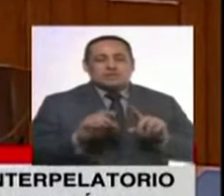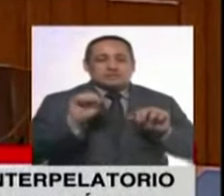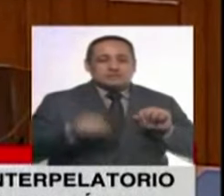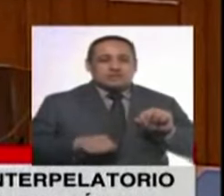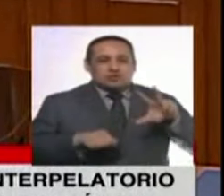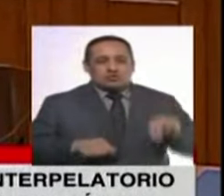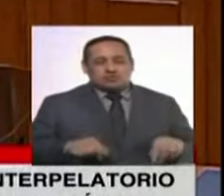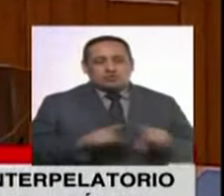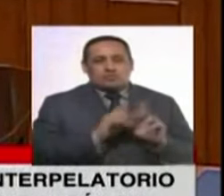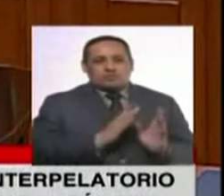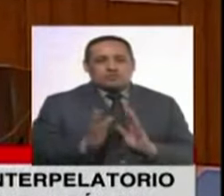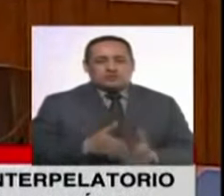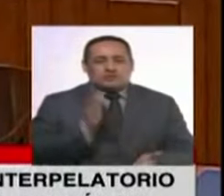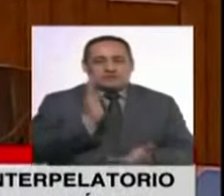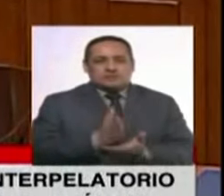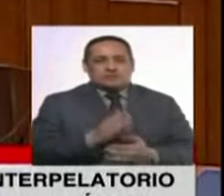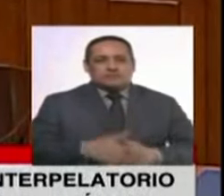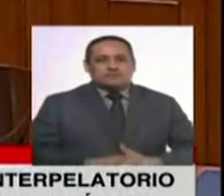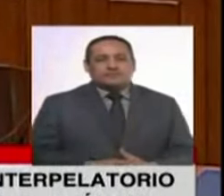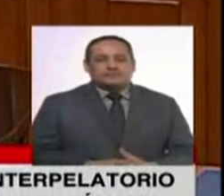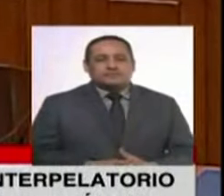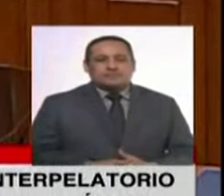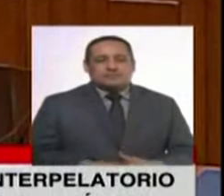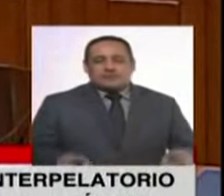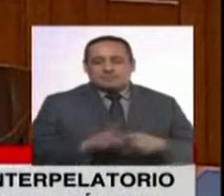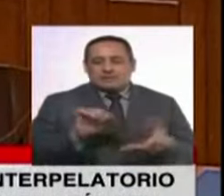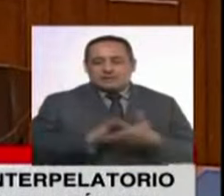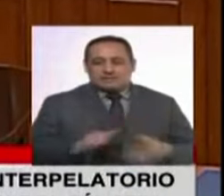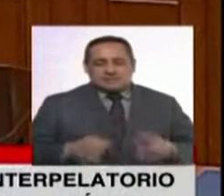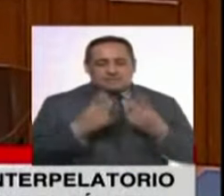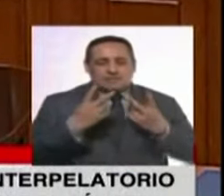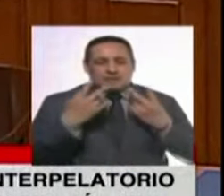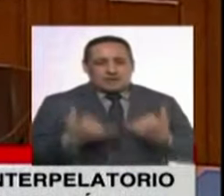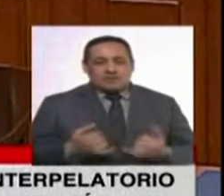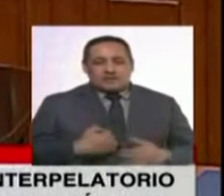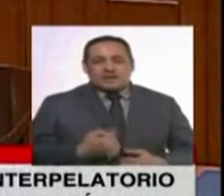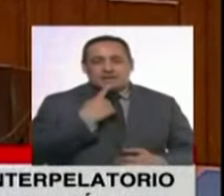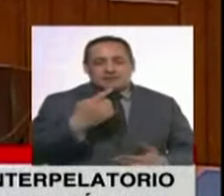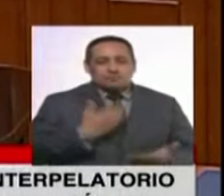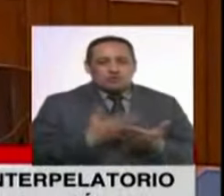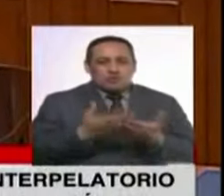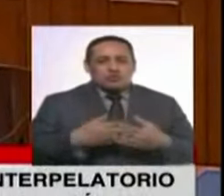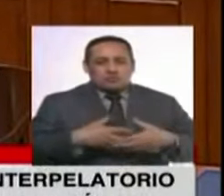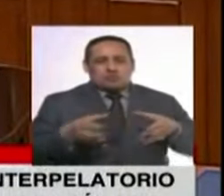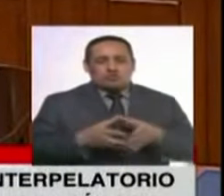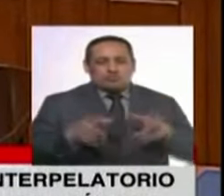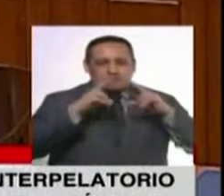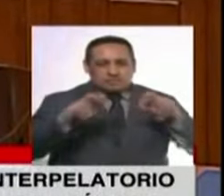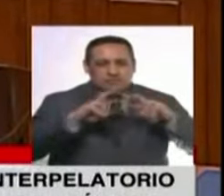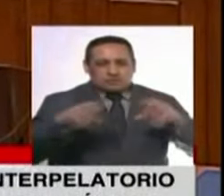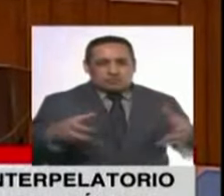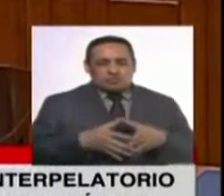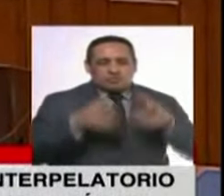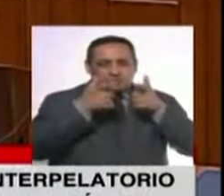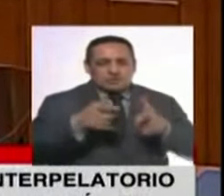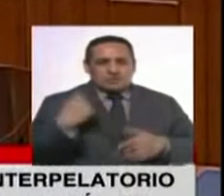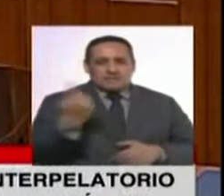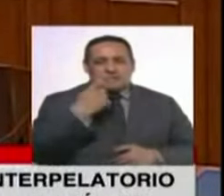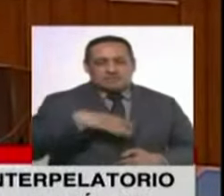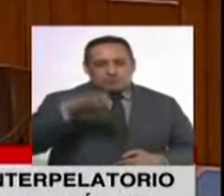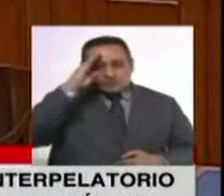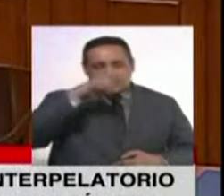de un procedimiento disciplinario ello debe ser determinado por el órgano de investigación del inspectoría general